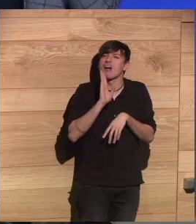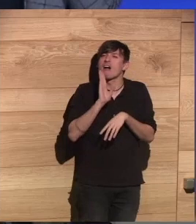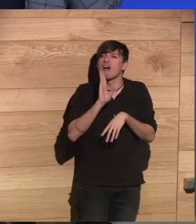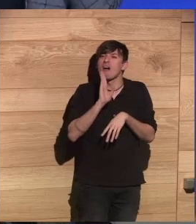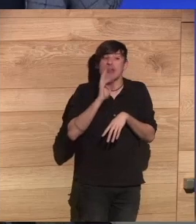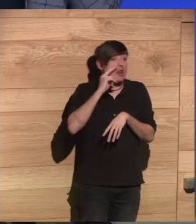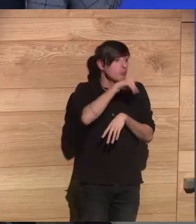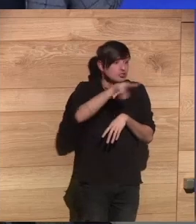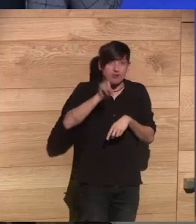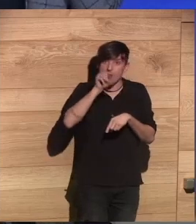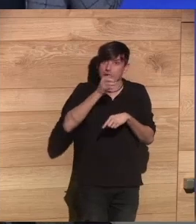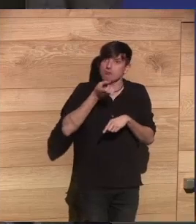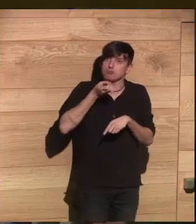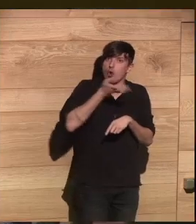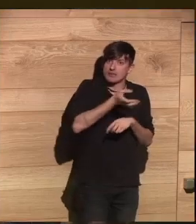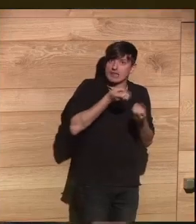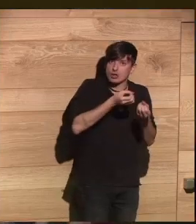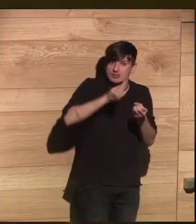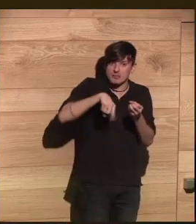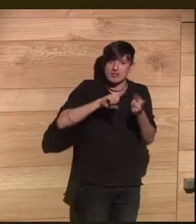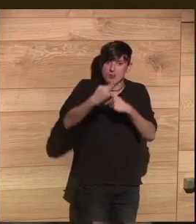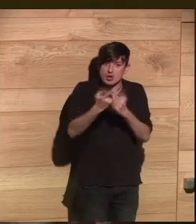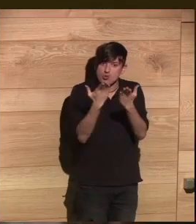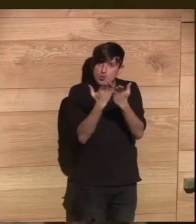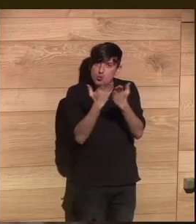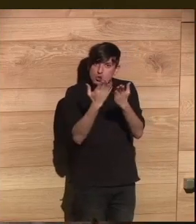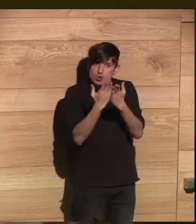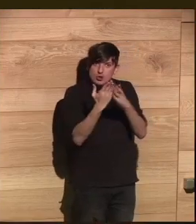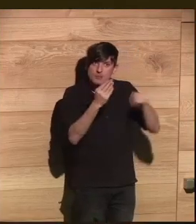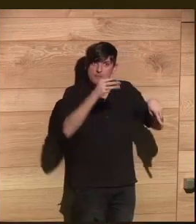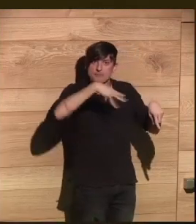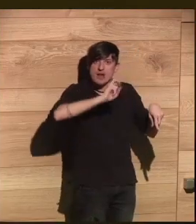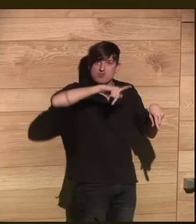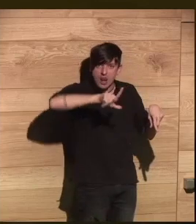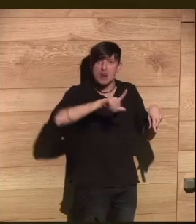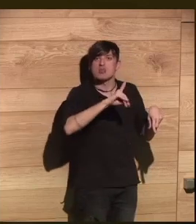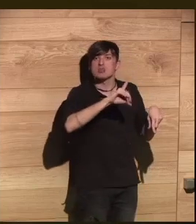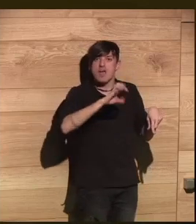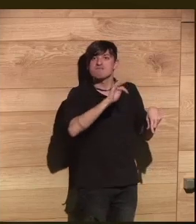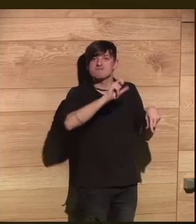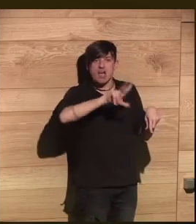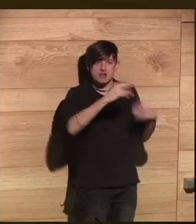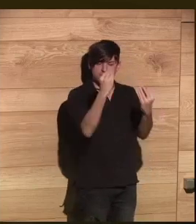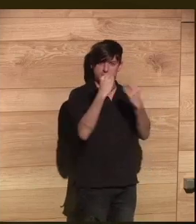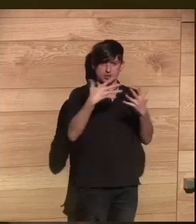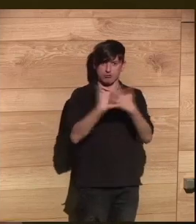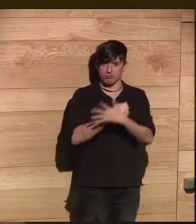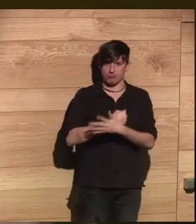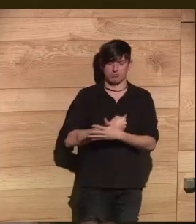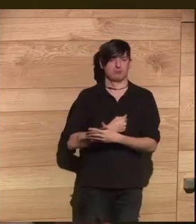en la exposición, sí, y también en el curso que luego hubo sobre Manuel de Falla. Y claro, nos quedamos todos diciendo,